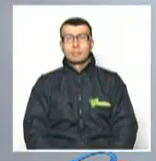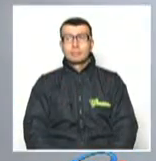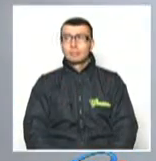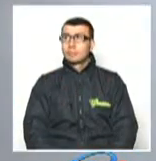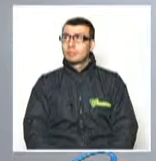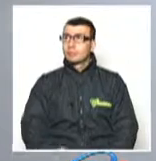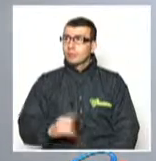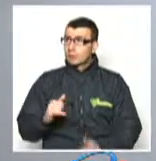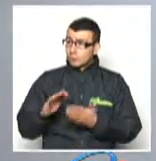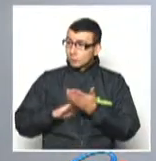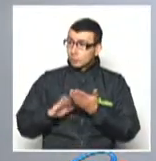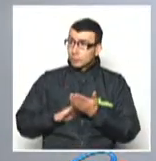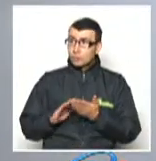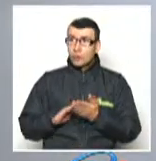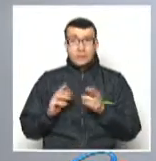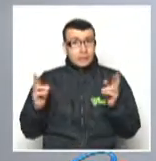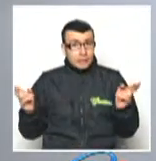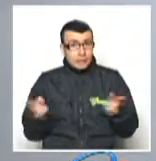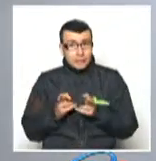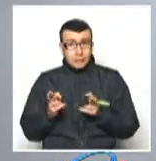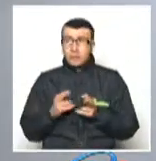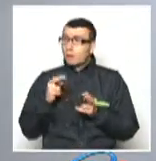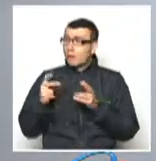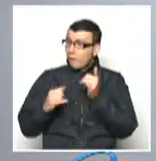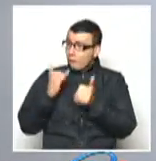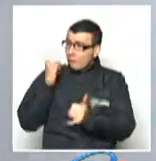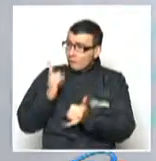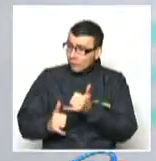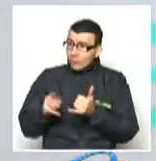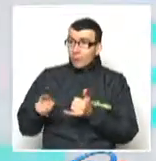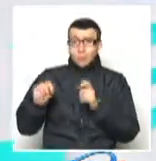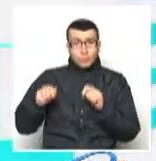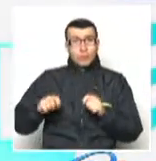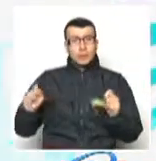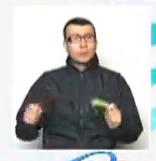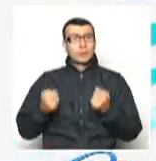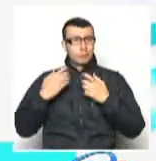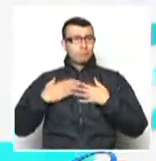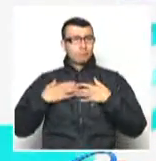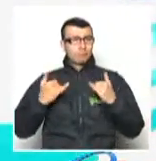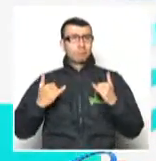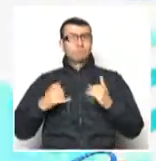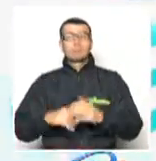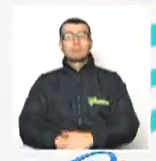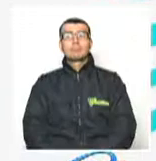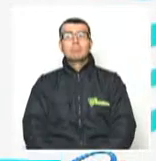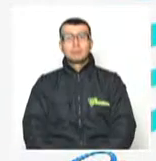Un tratamiento corto y sencillo, al final del cual puedes recuperar tu felicidad.